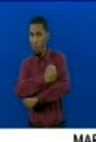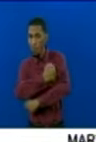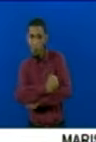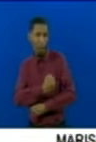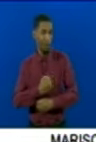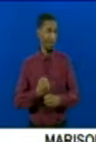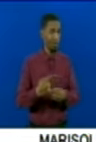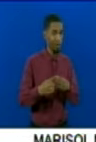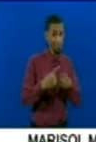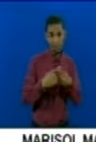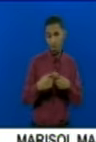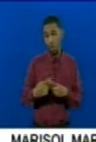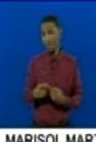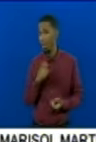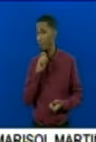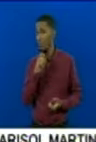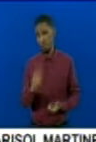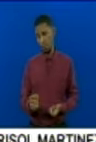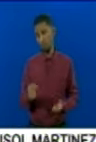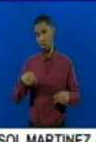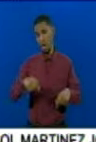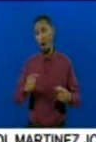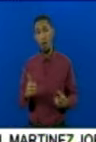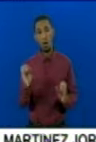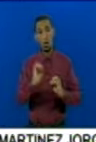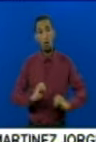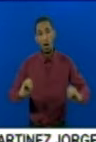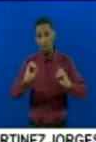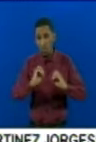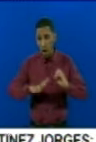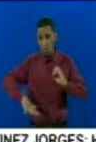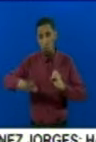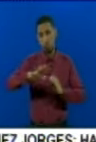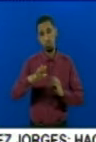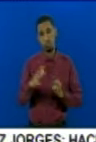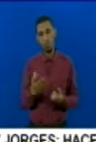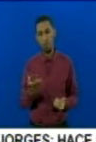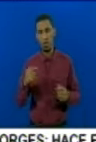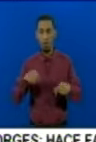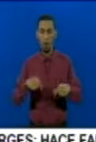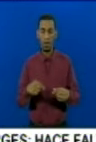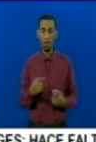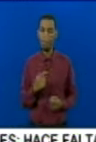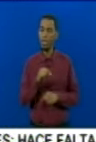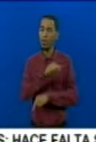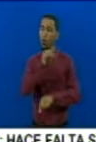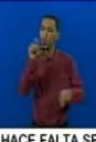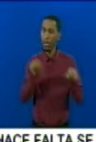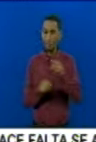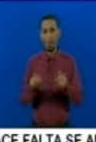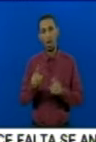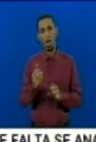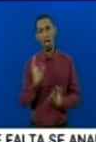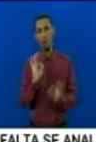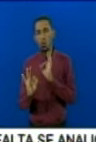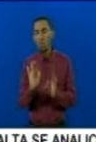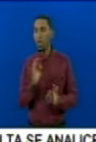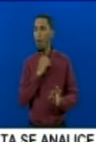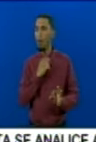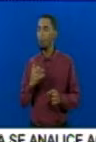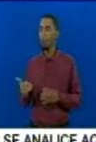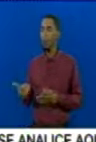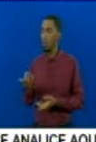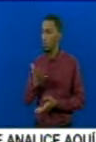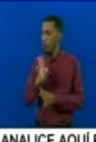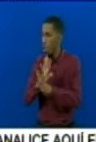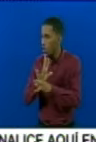juegan cartas difíciles en este escenario. Pero yo quiero preguntarle también acerca de la protección de estos productos, teniendo en cuenta a veces